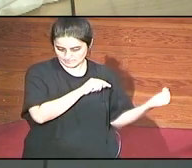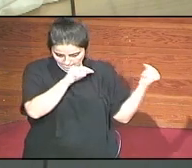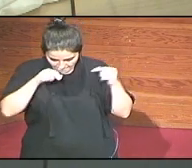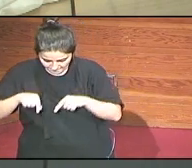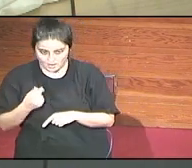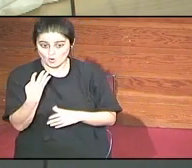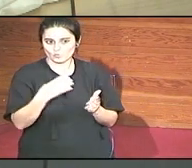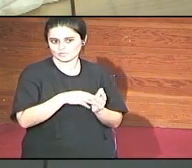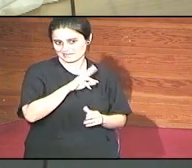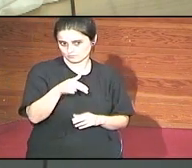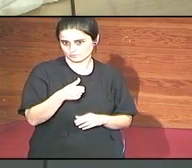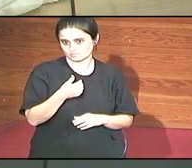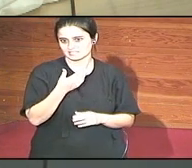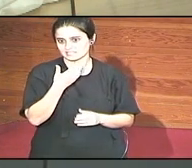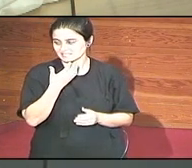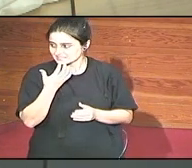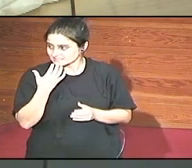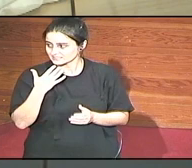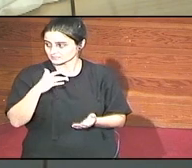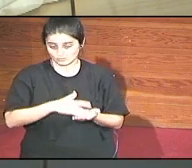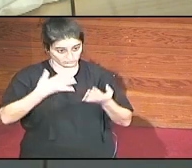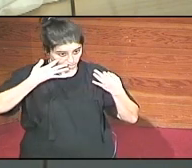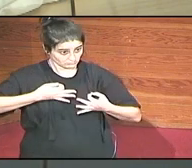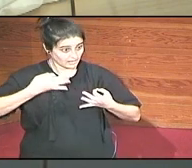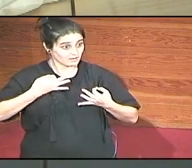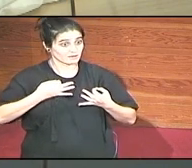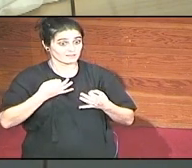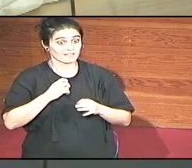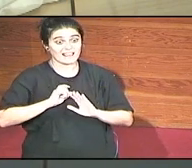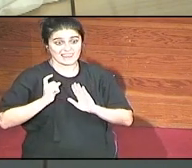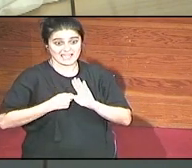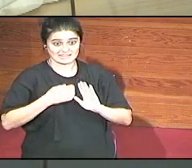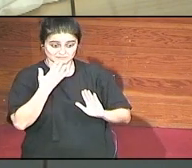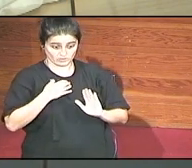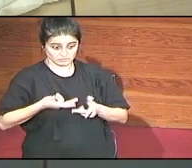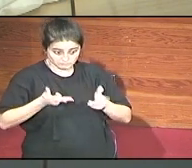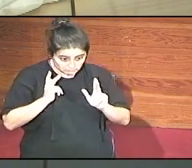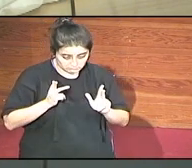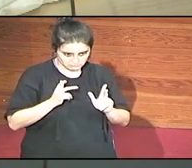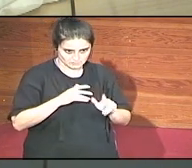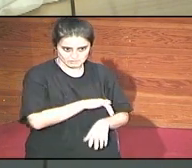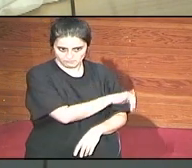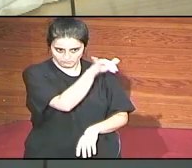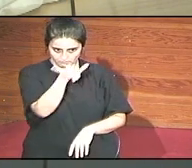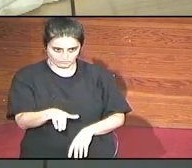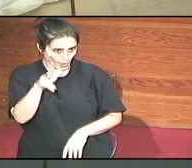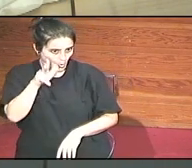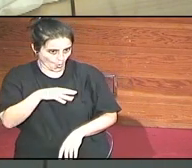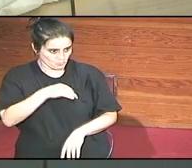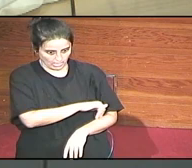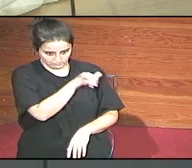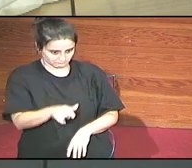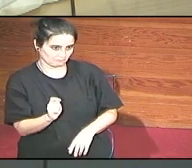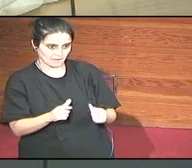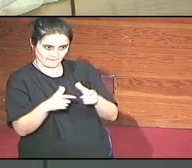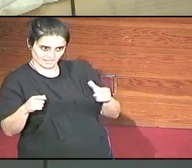medida legal para poder venir podrían pagarse un billete en primera clase en business en avión pero como no hay otra otra alternativa pues se tienen